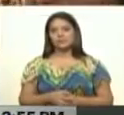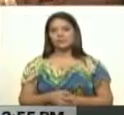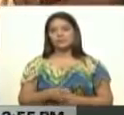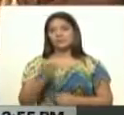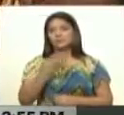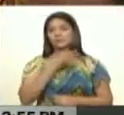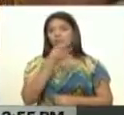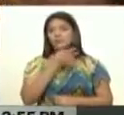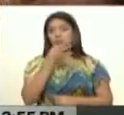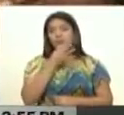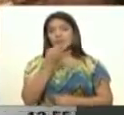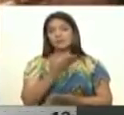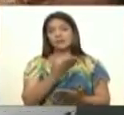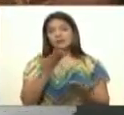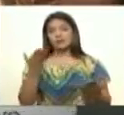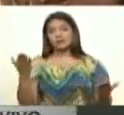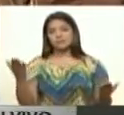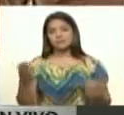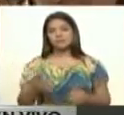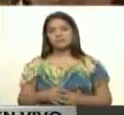Buenas tardes, compañeros.